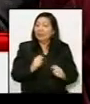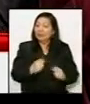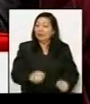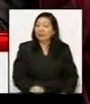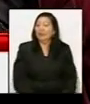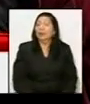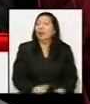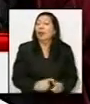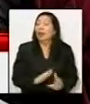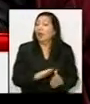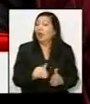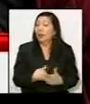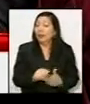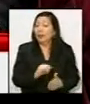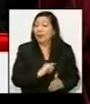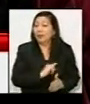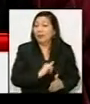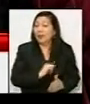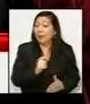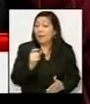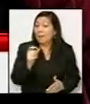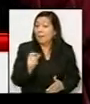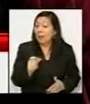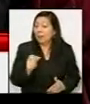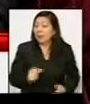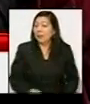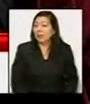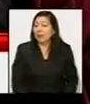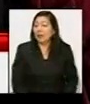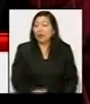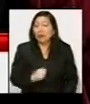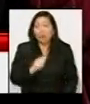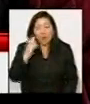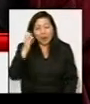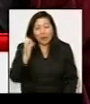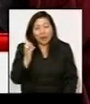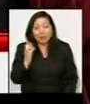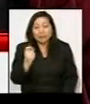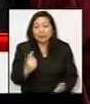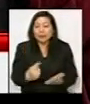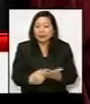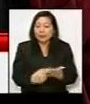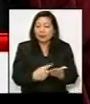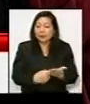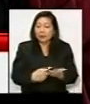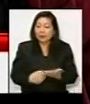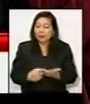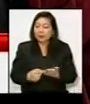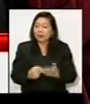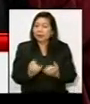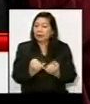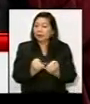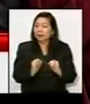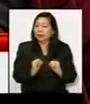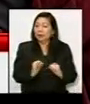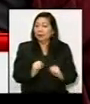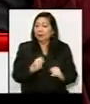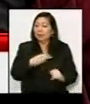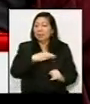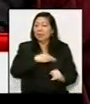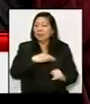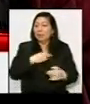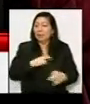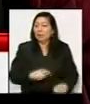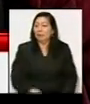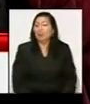en todas las instituciones hay personas así pero yo creo que hay que consagrarse a la independencia autonomía el ministerio